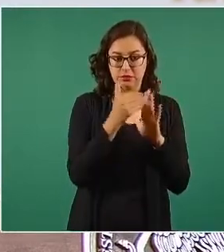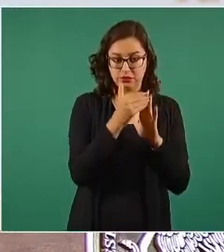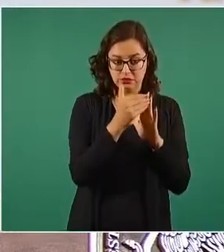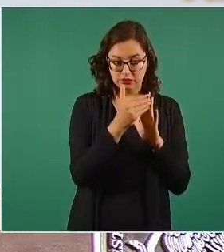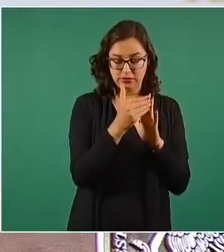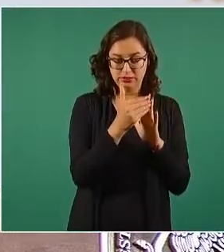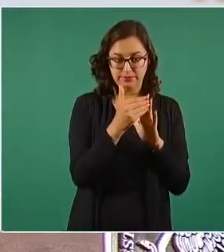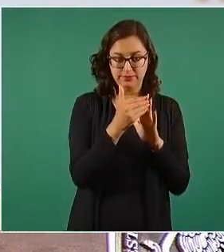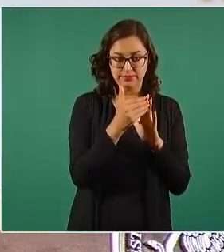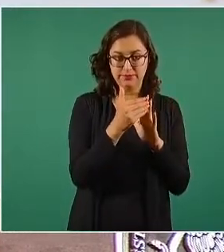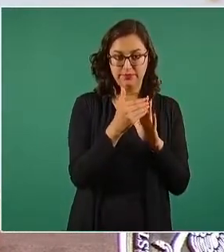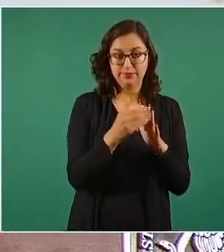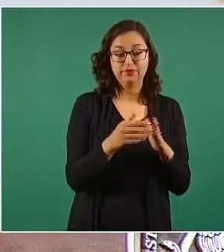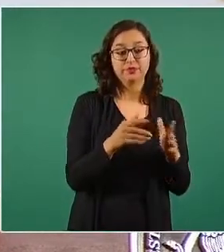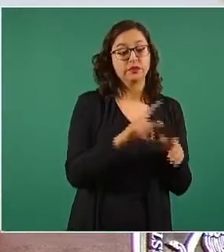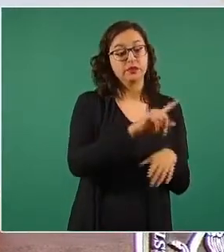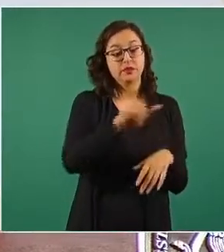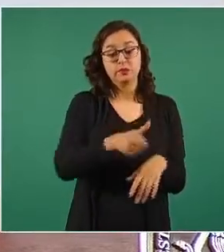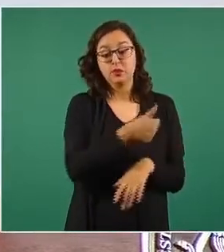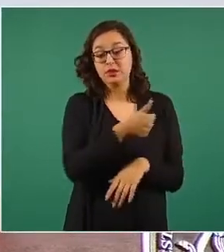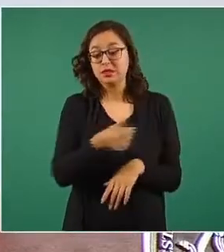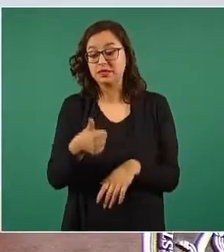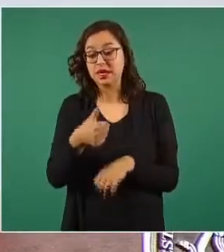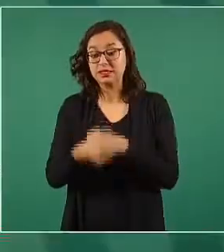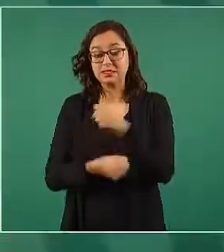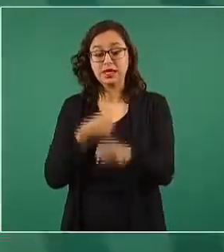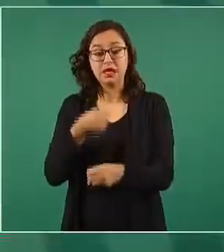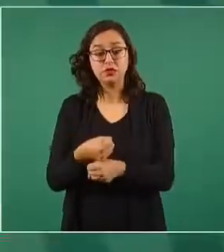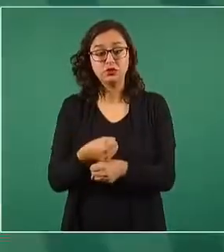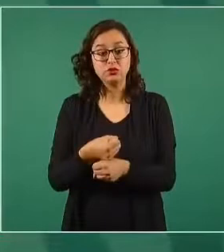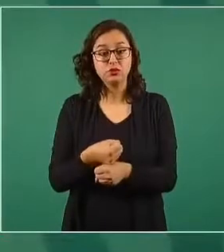1.700.000.000.000 y la dejó en